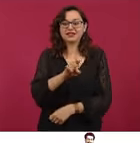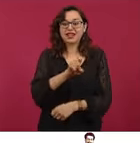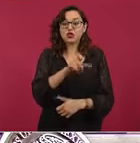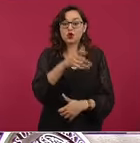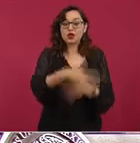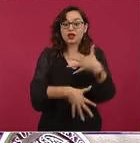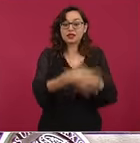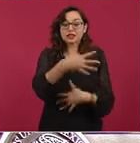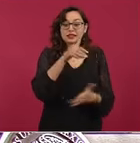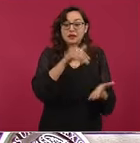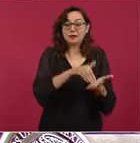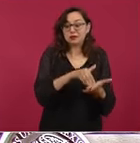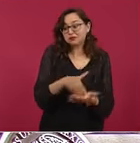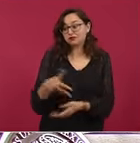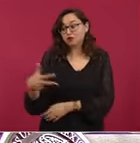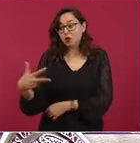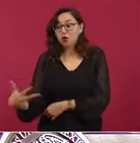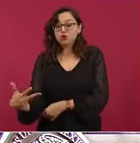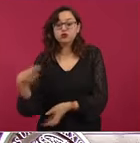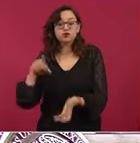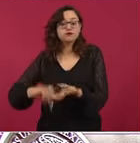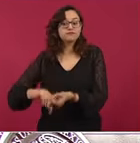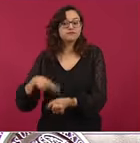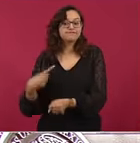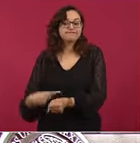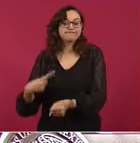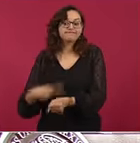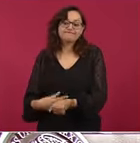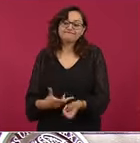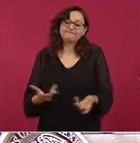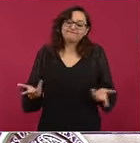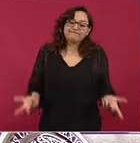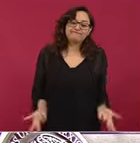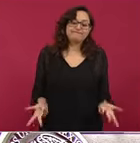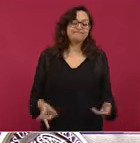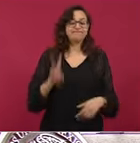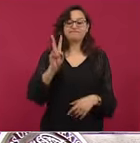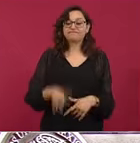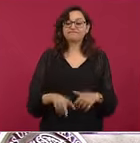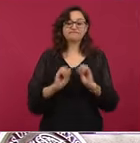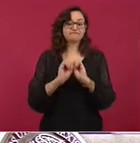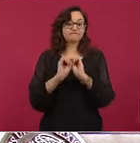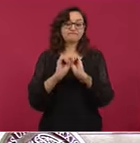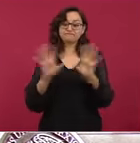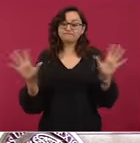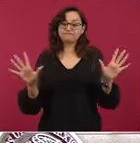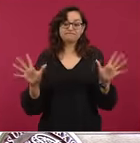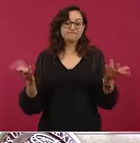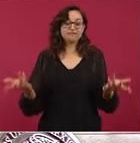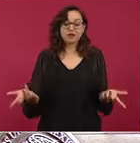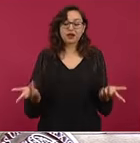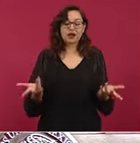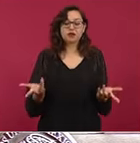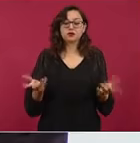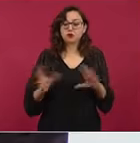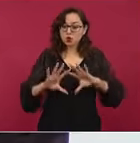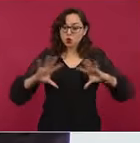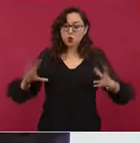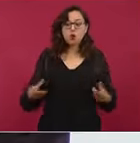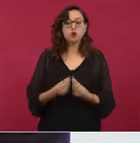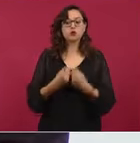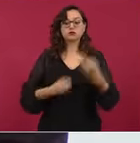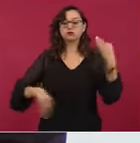claro. Gracias, Carlos Guzmán, de ABAN Noticias, por preguntarlo. Lo que dijo la maestra Delfina, estamos completamente de acuerdo, lo hemos estado trabajando todos juntos